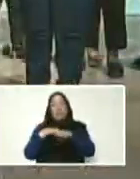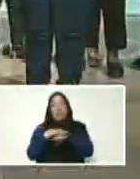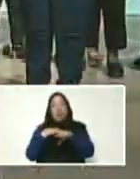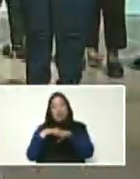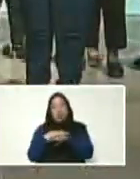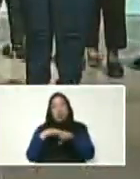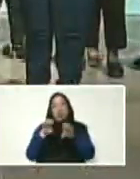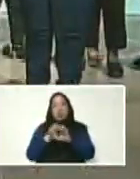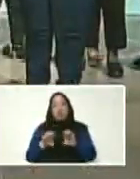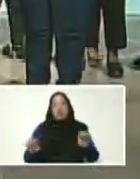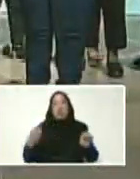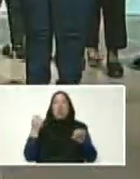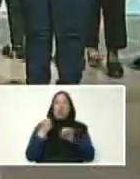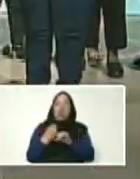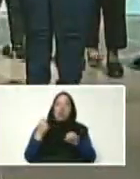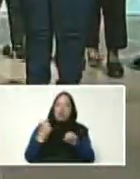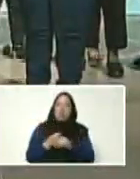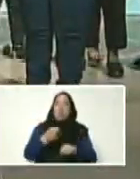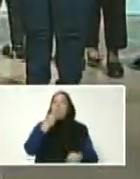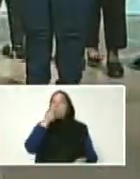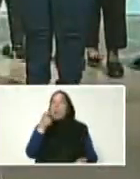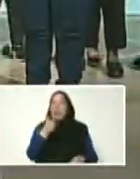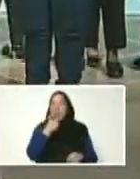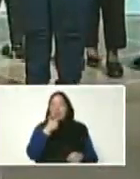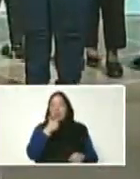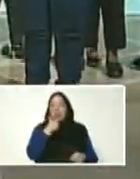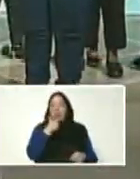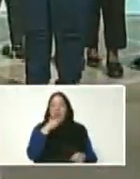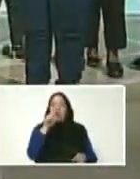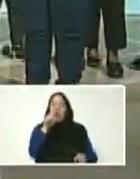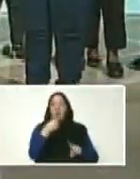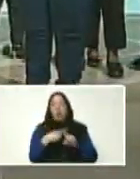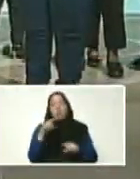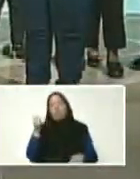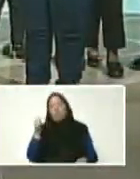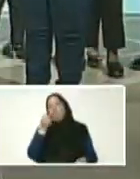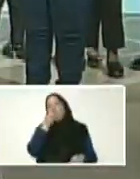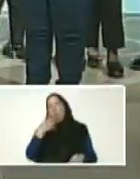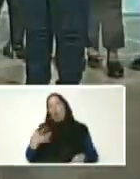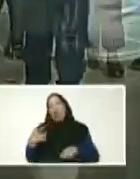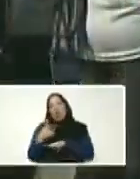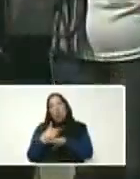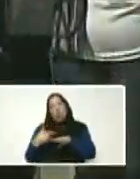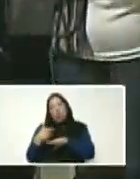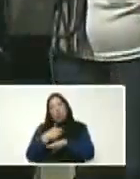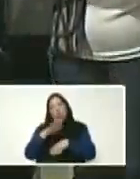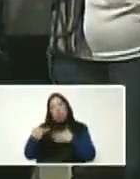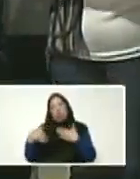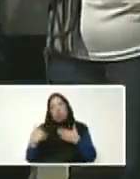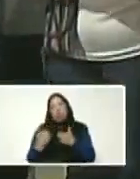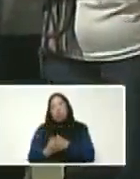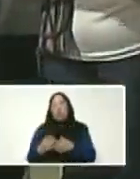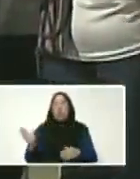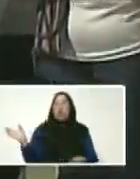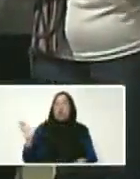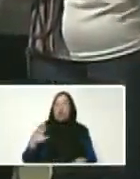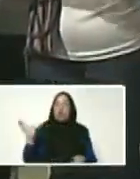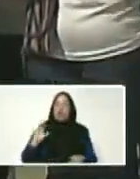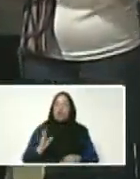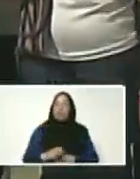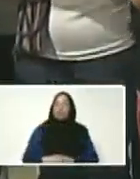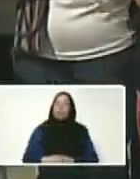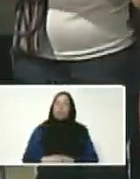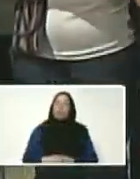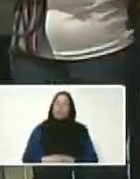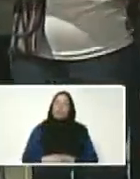presidente, por este trabajo tan hermoso del 1x10 del buen gobierno en todo el país.